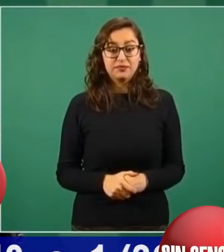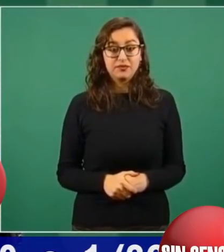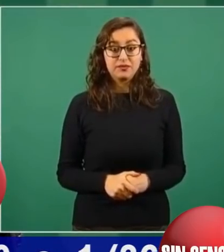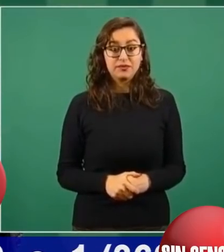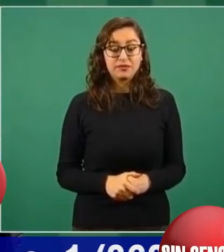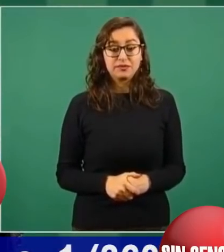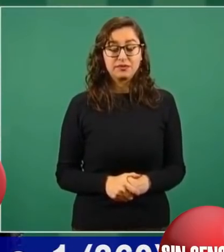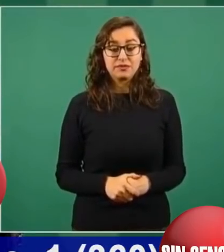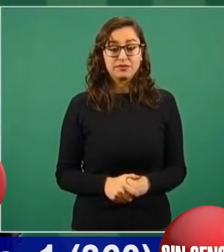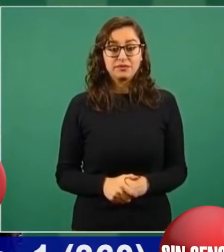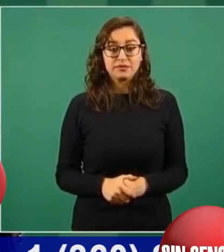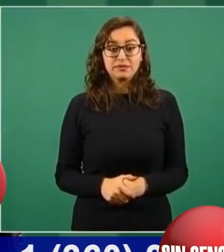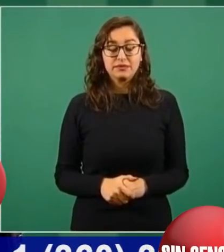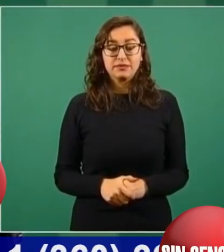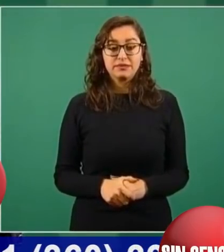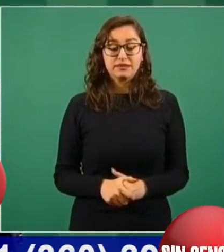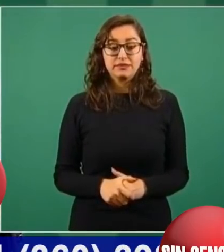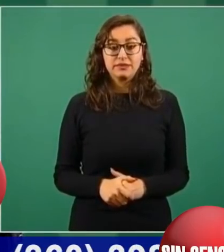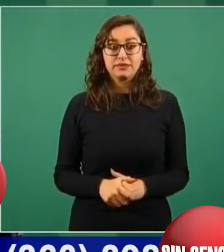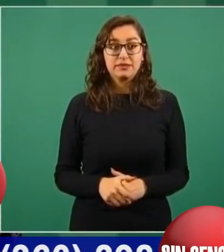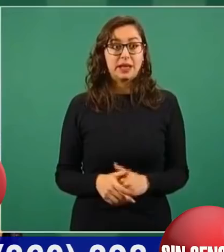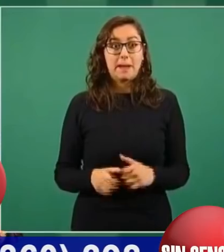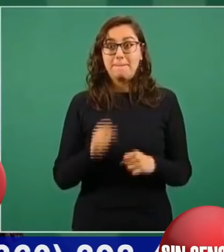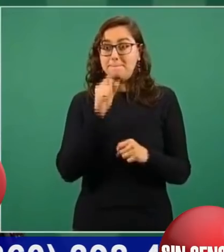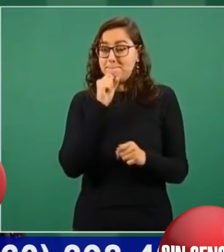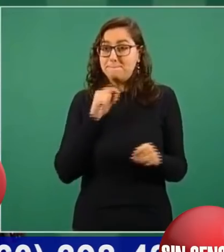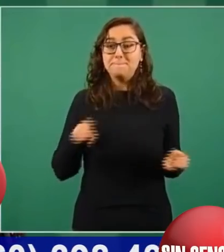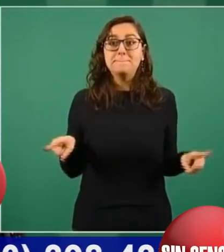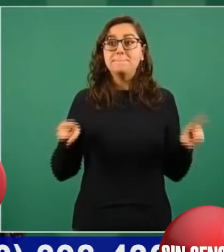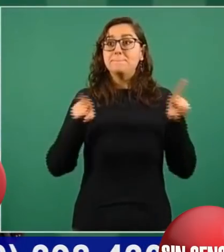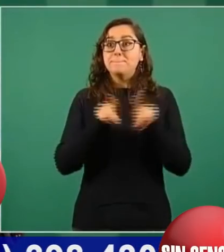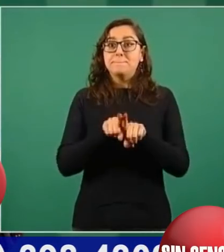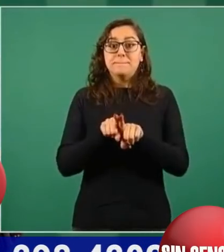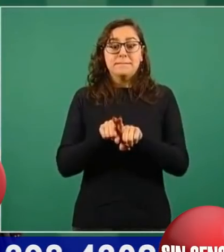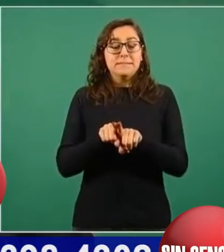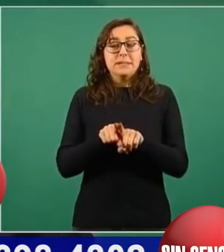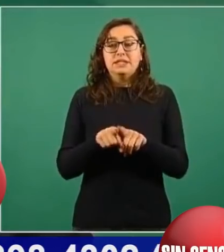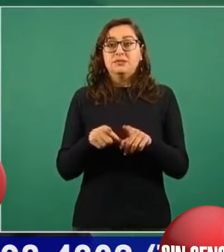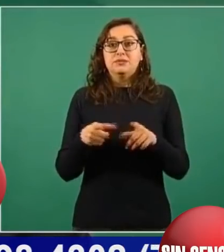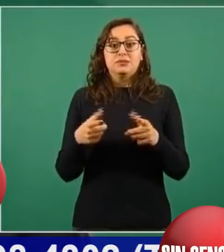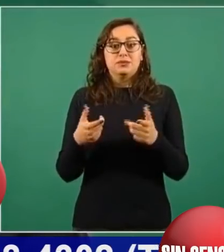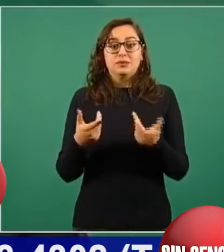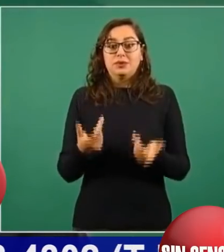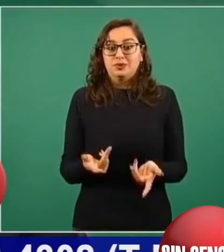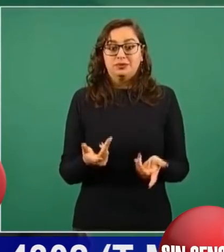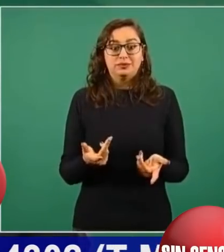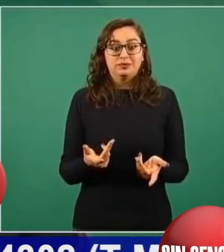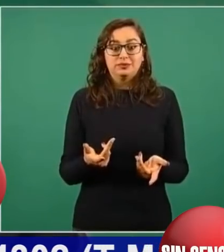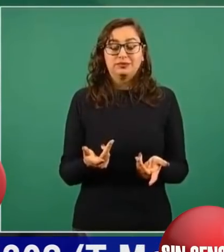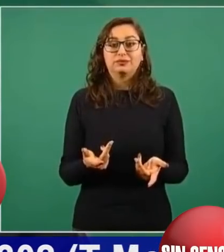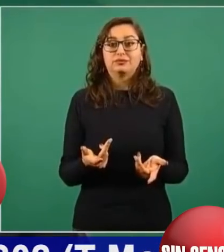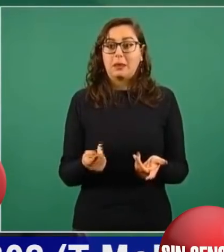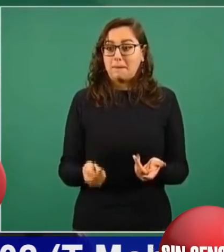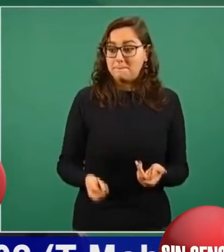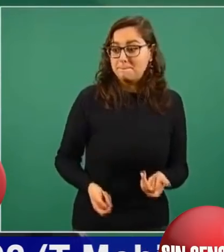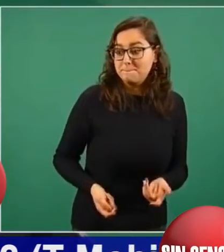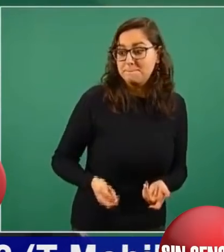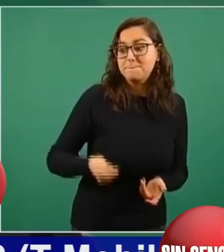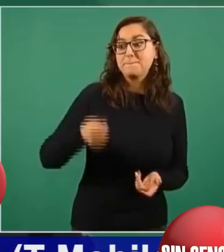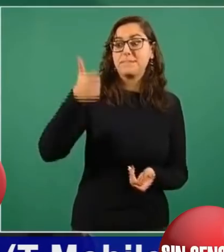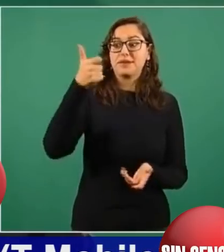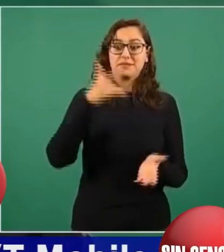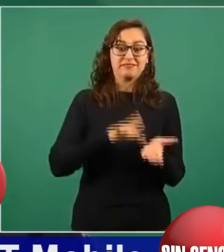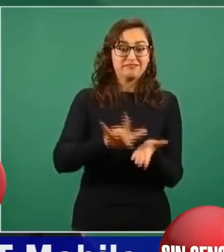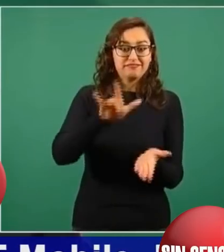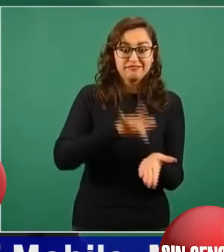como nunca muchos kilómetros para